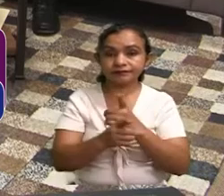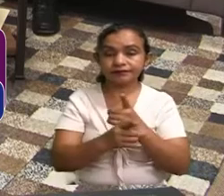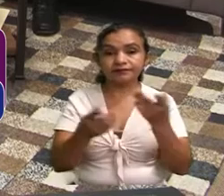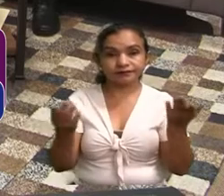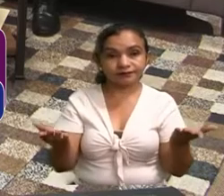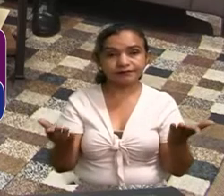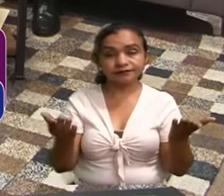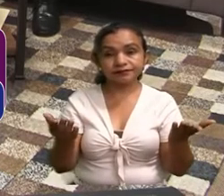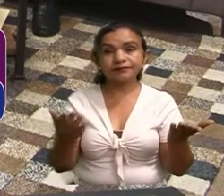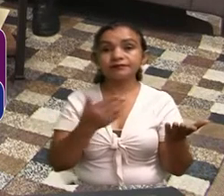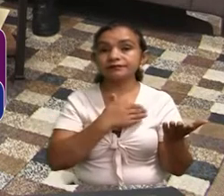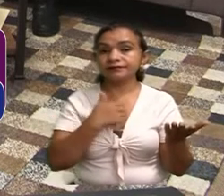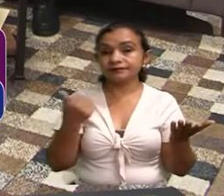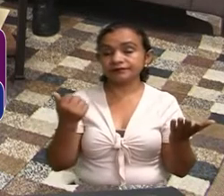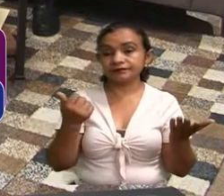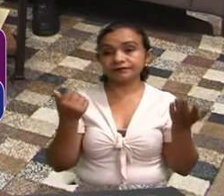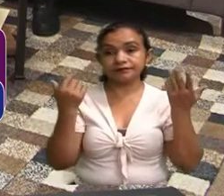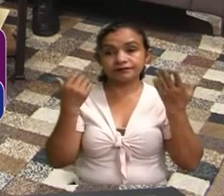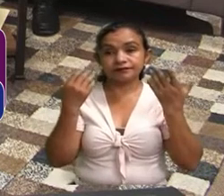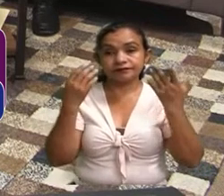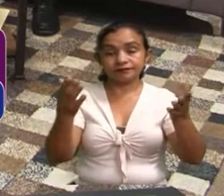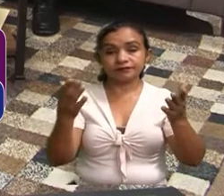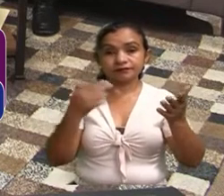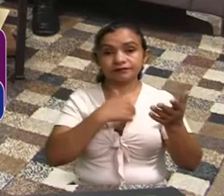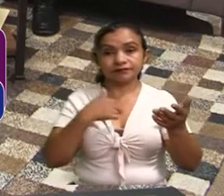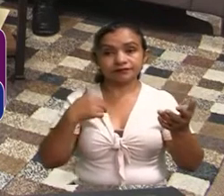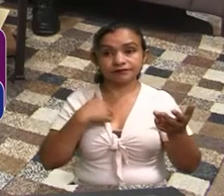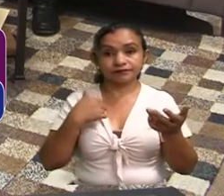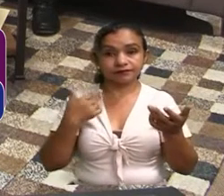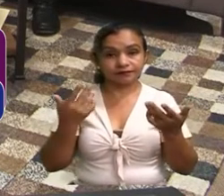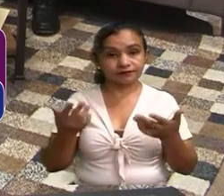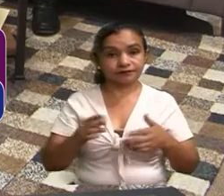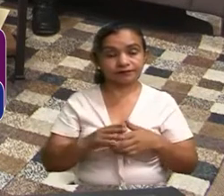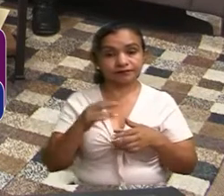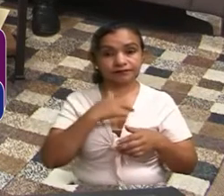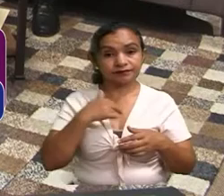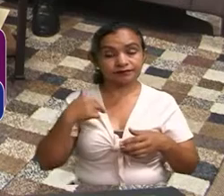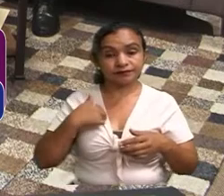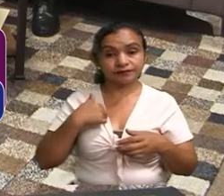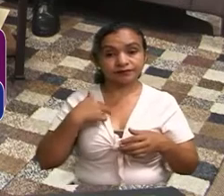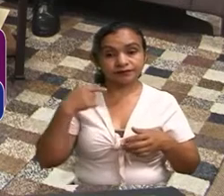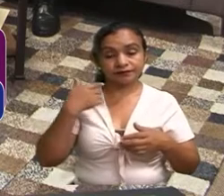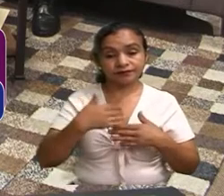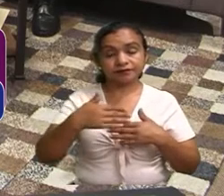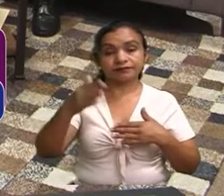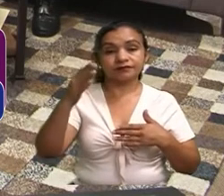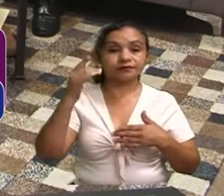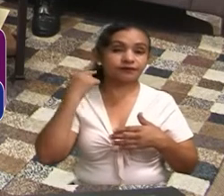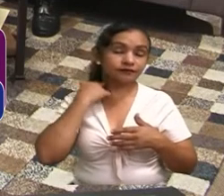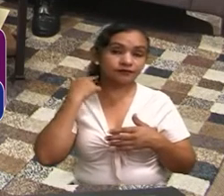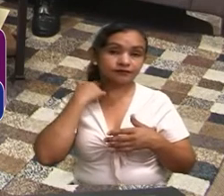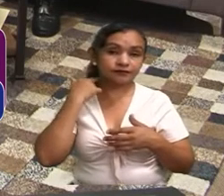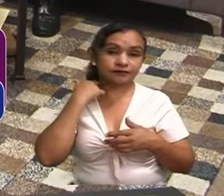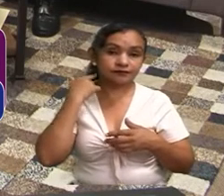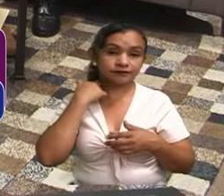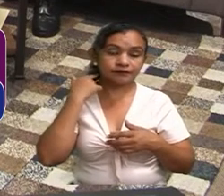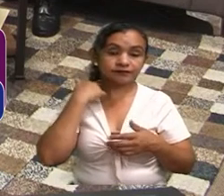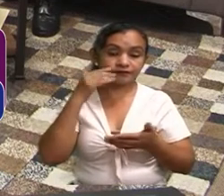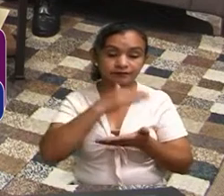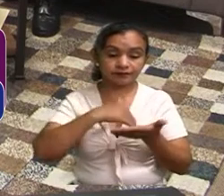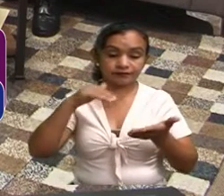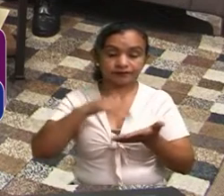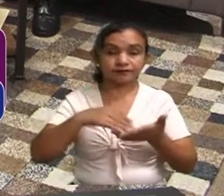potable. Exactamente, porque ahí hay batería. Nosotros, cuando hacemos estas intervenciones en la comunidad, siempre está el puesto de salud,